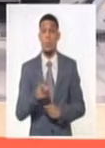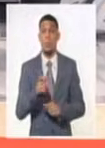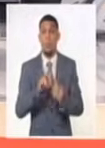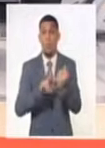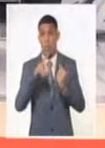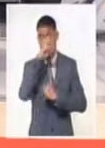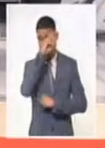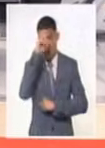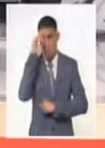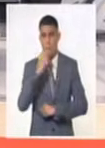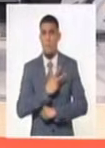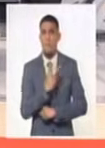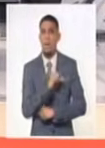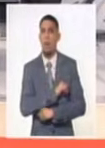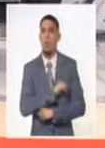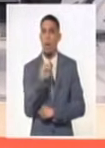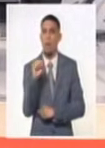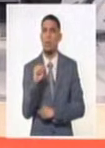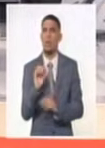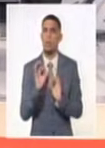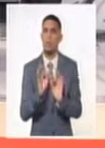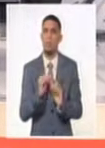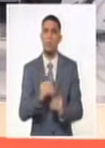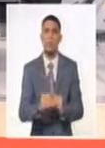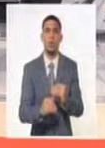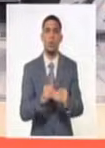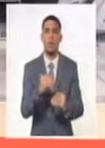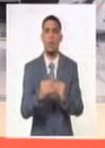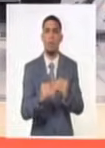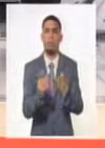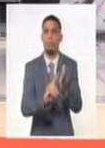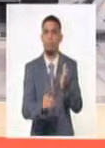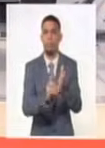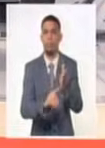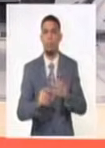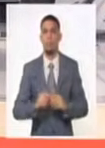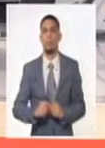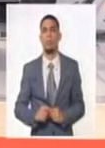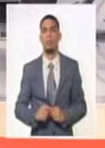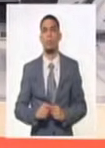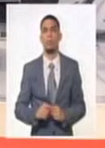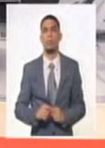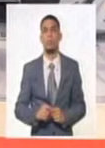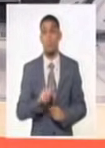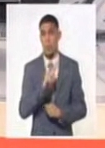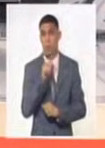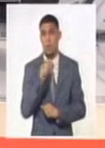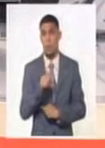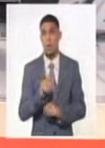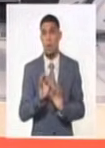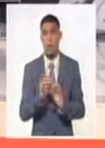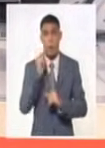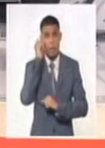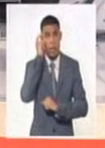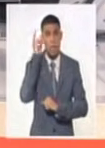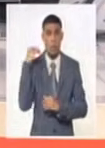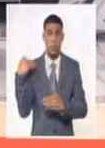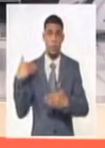varios de esos procesos. De lo que ha pasado, la experiencia que se ha ido